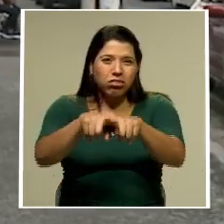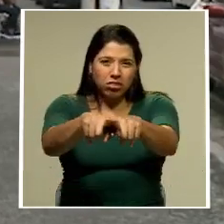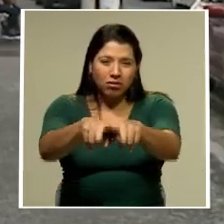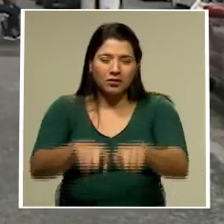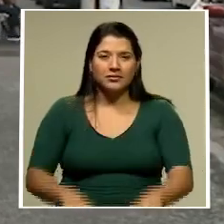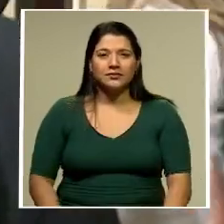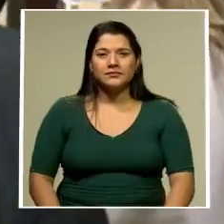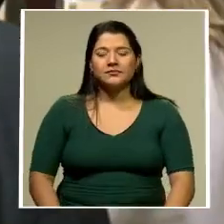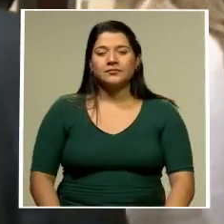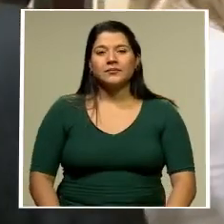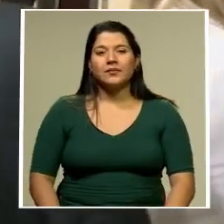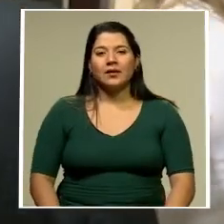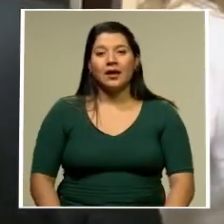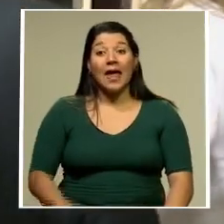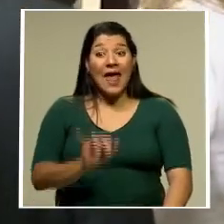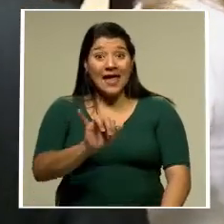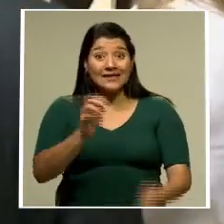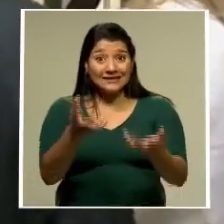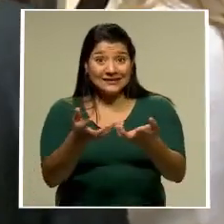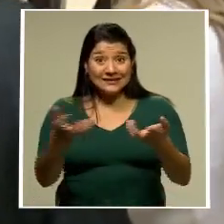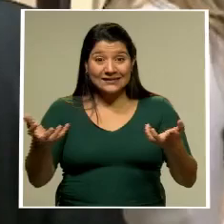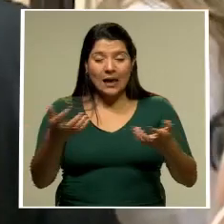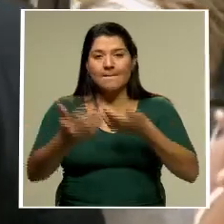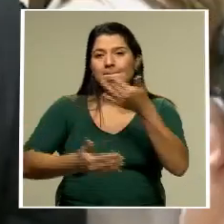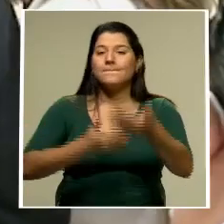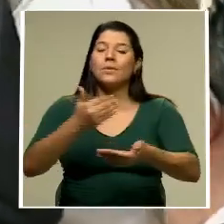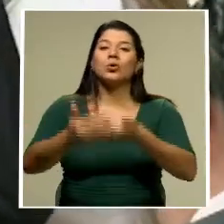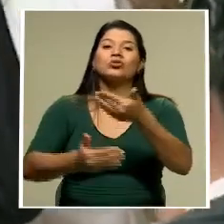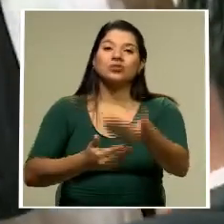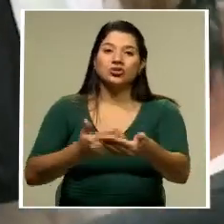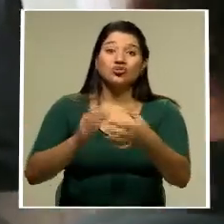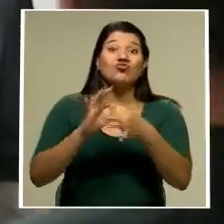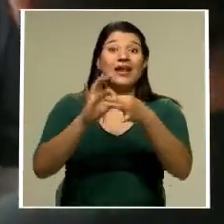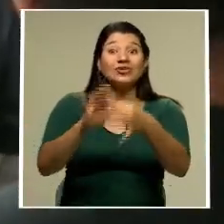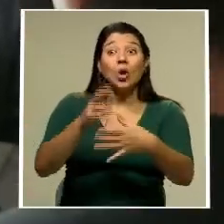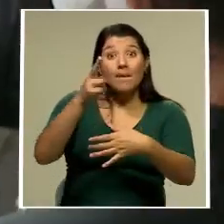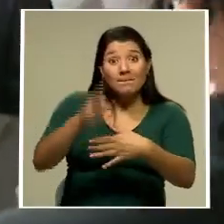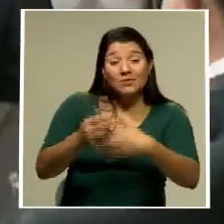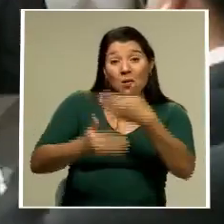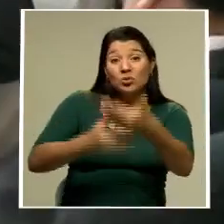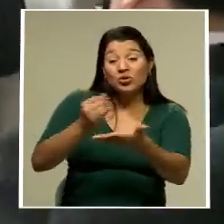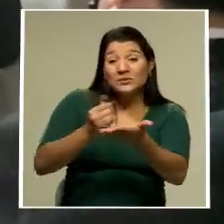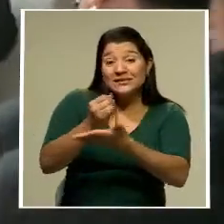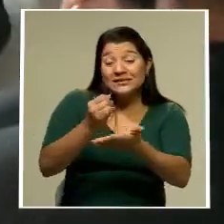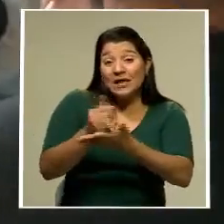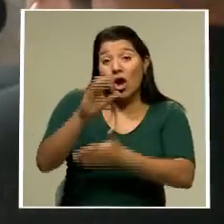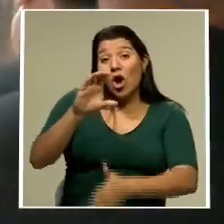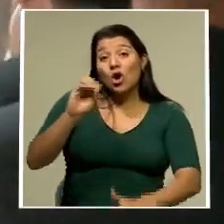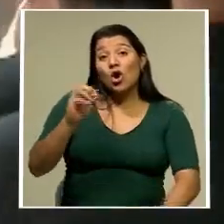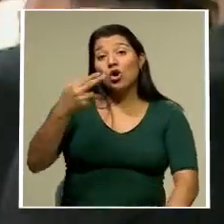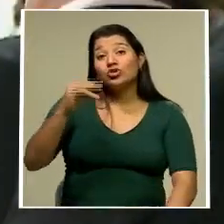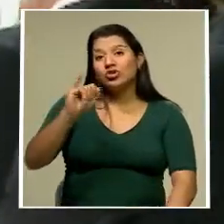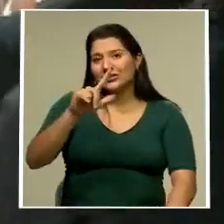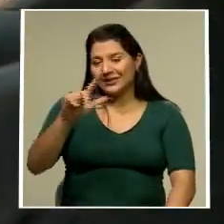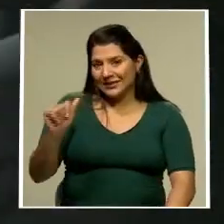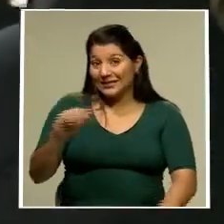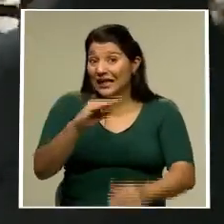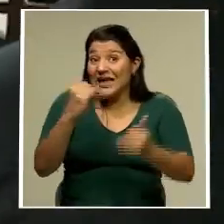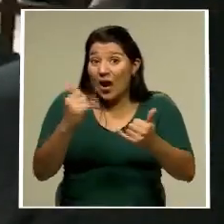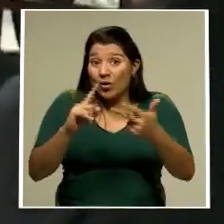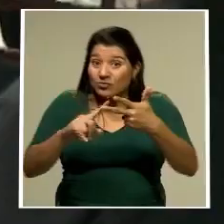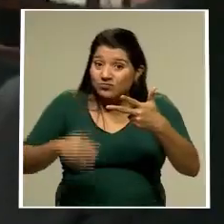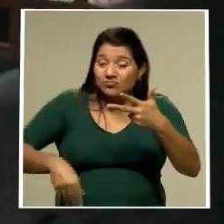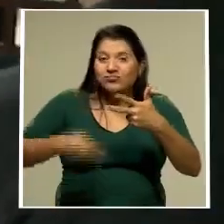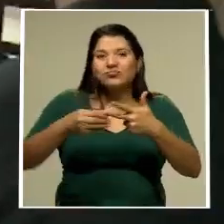separados. Esta separación de procesos que pertenecen a una sola causa y que además ahora se suma la indagatoria de al